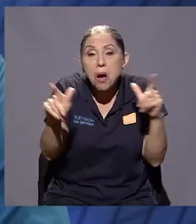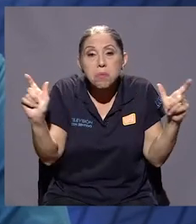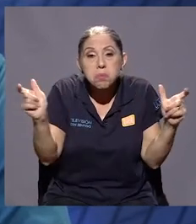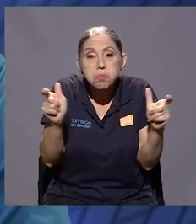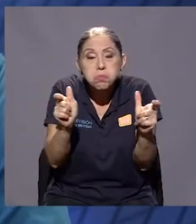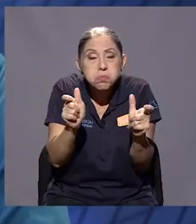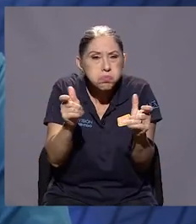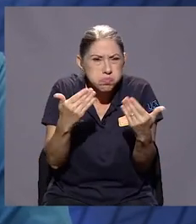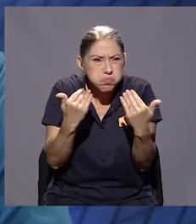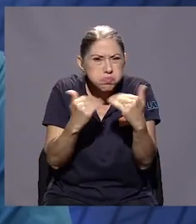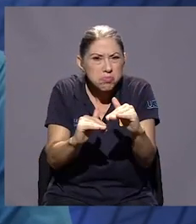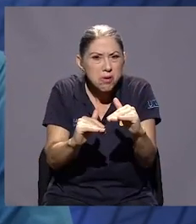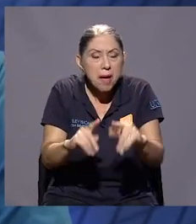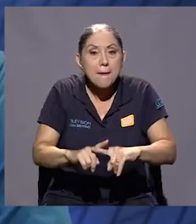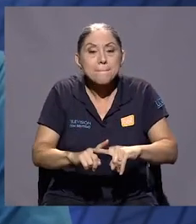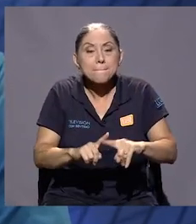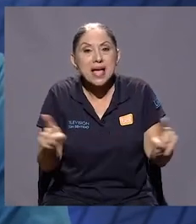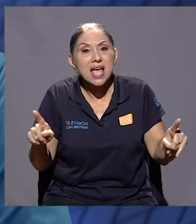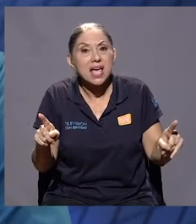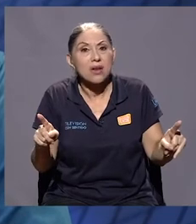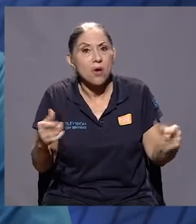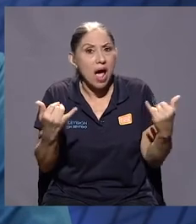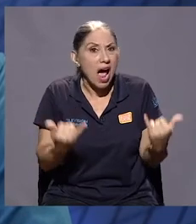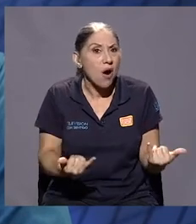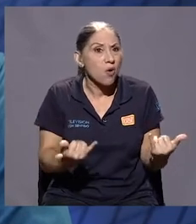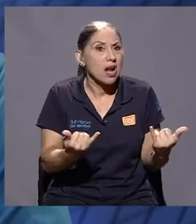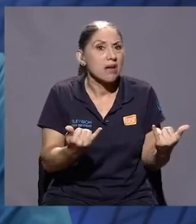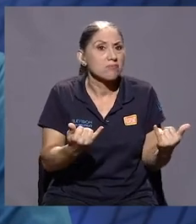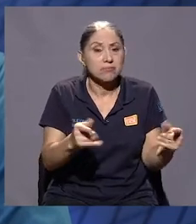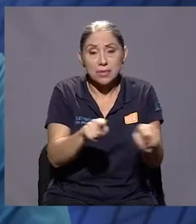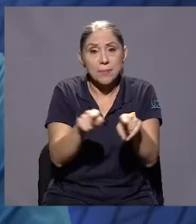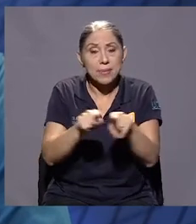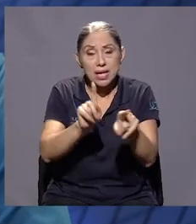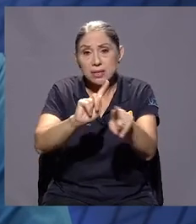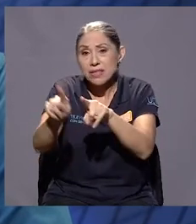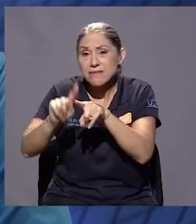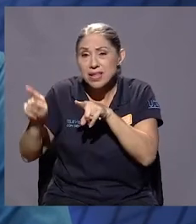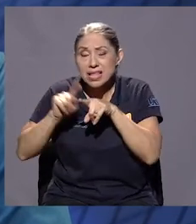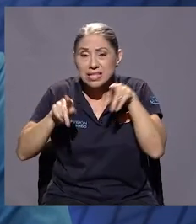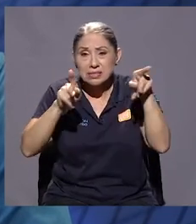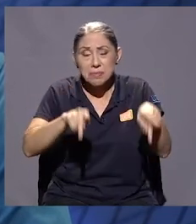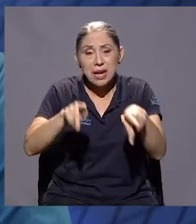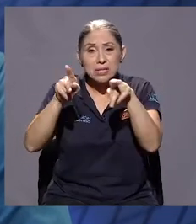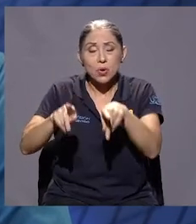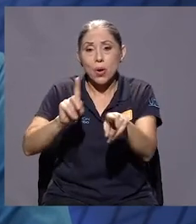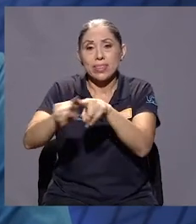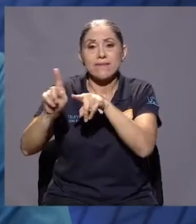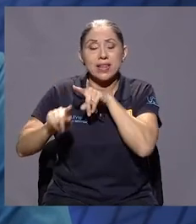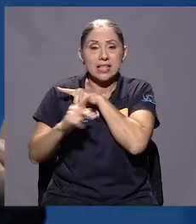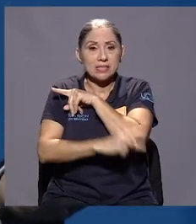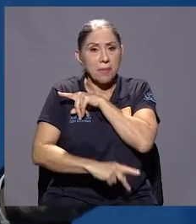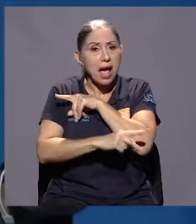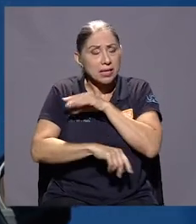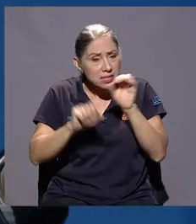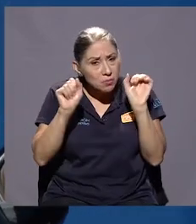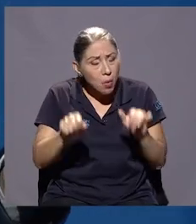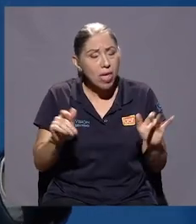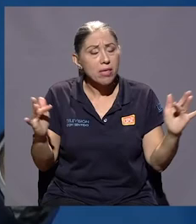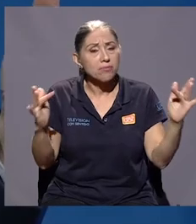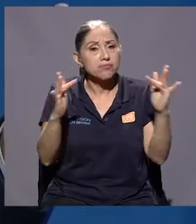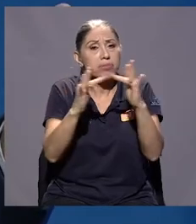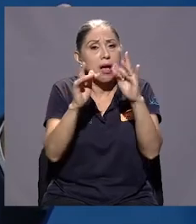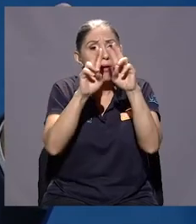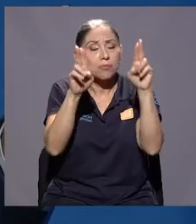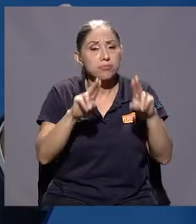pero ahora se está gente de otros países se integren y también está la producción audiovisual